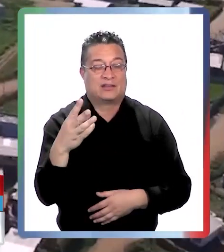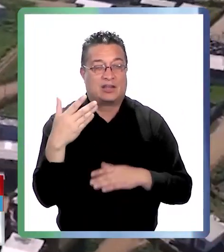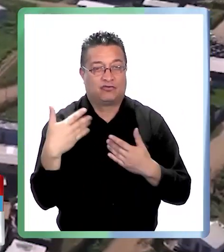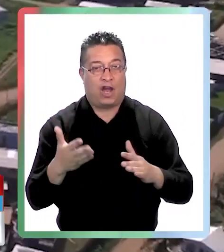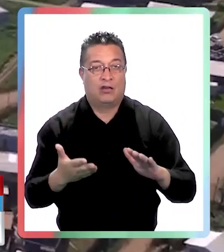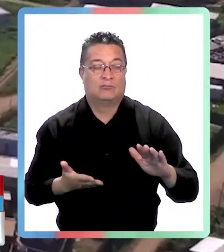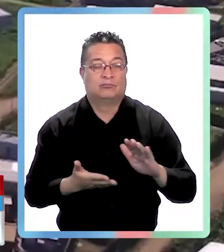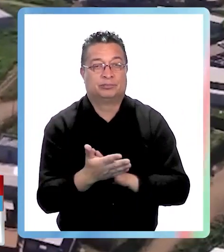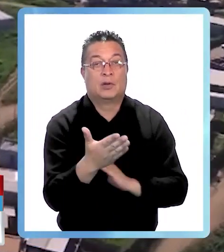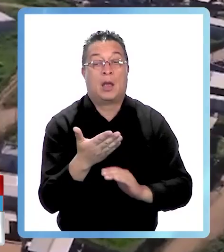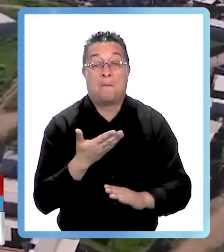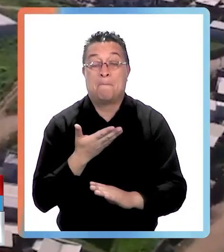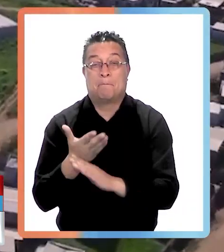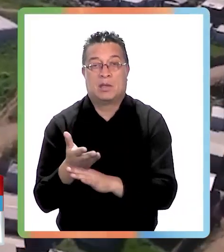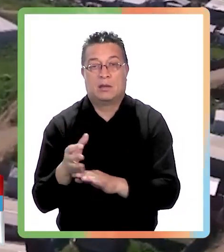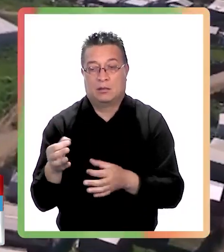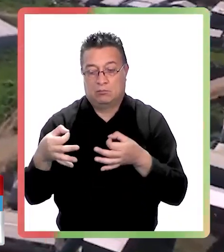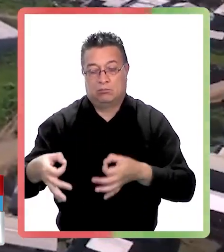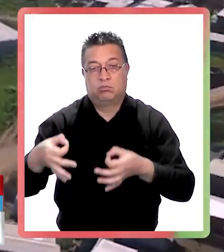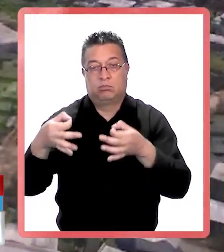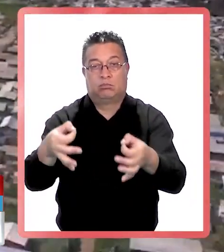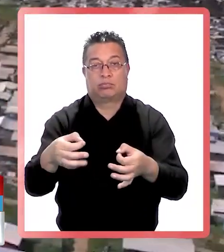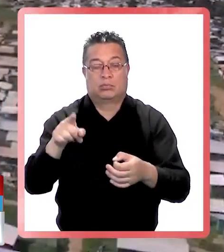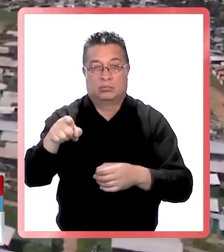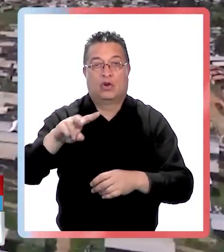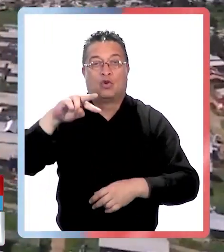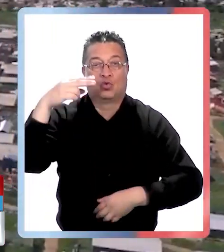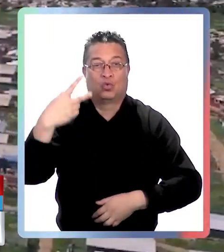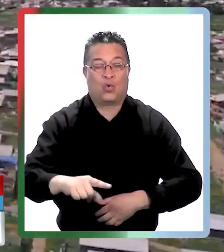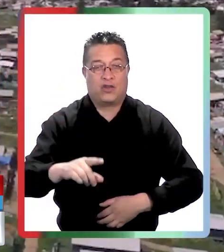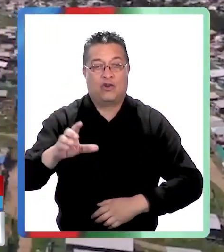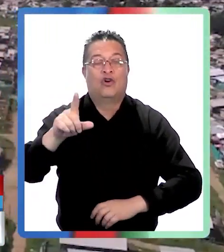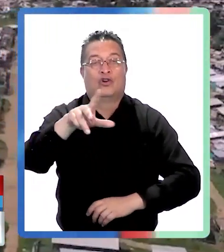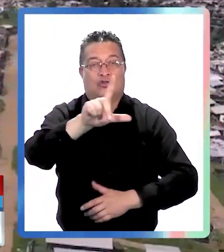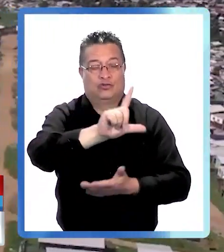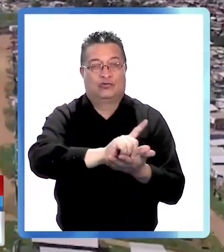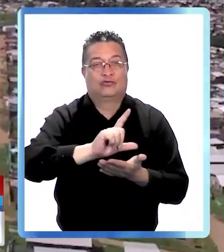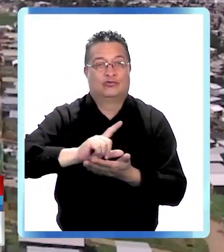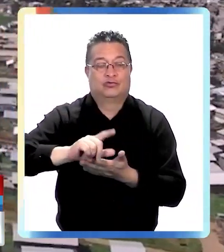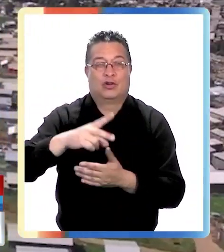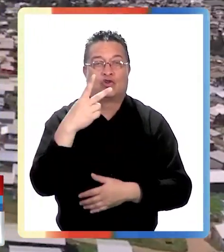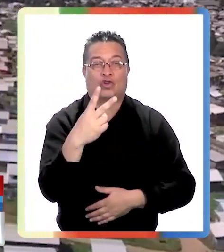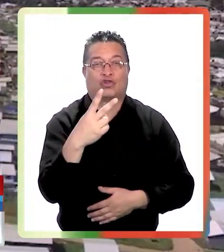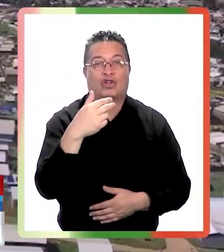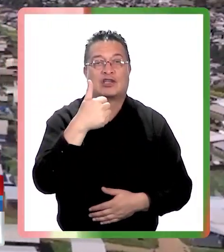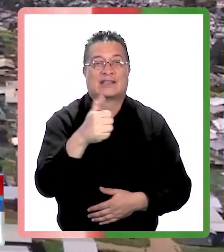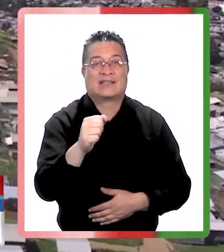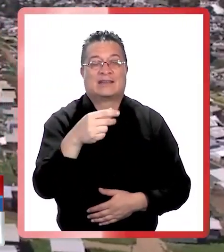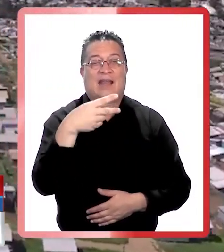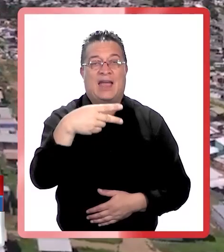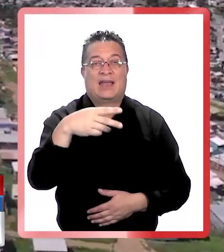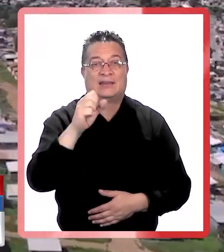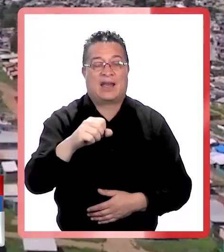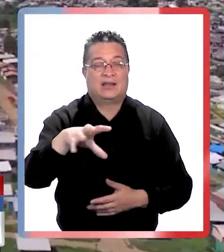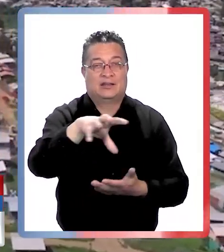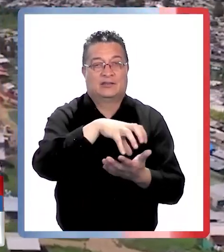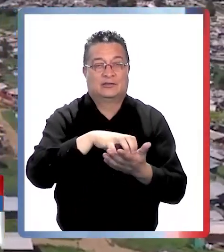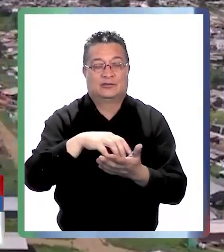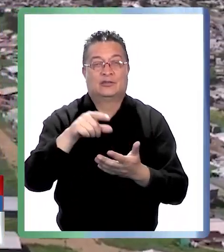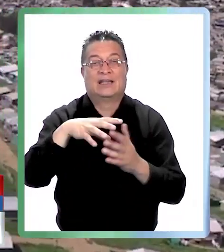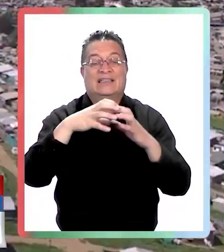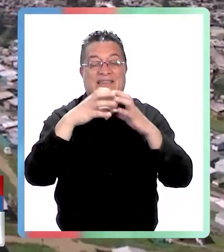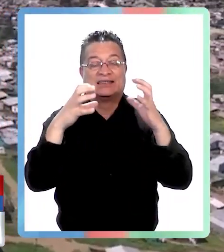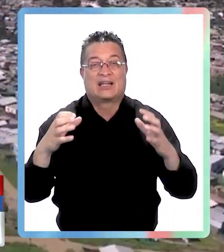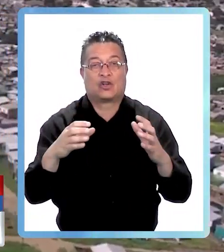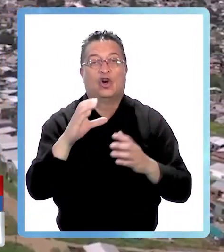2023. Esto a petición de un recurso de protección por parte de los propietarios del predio de 260 hectáreas, ubicado